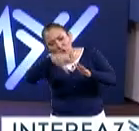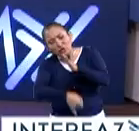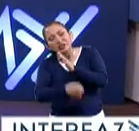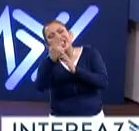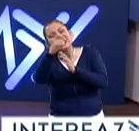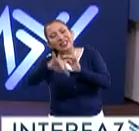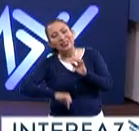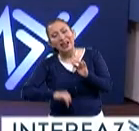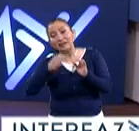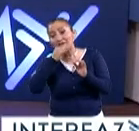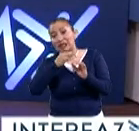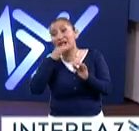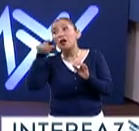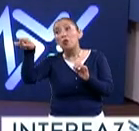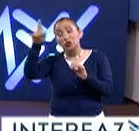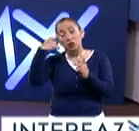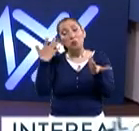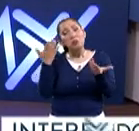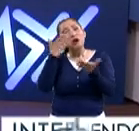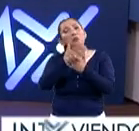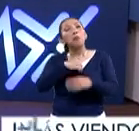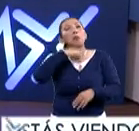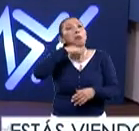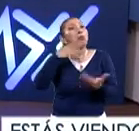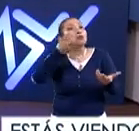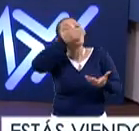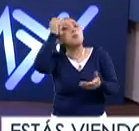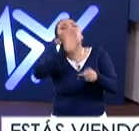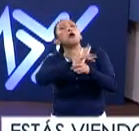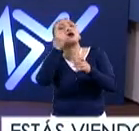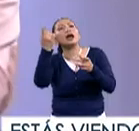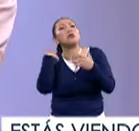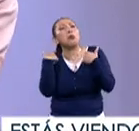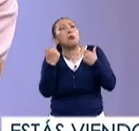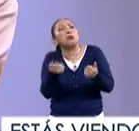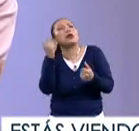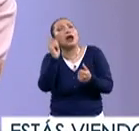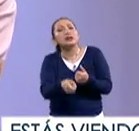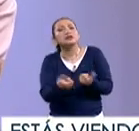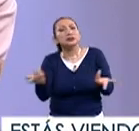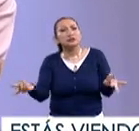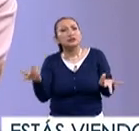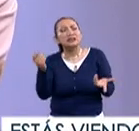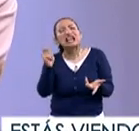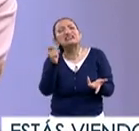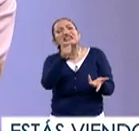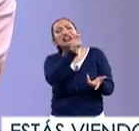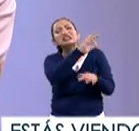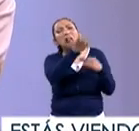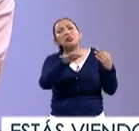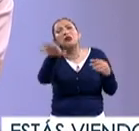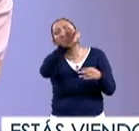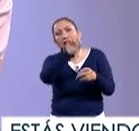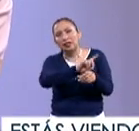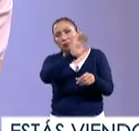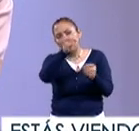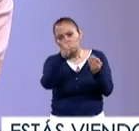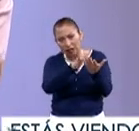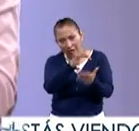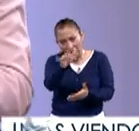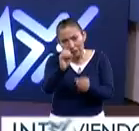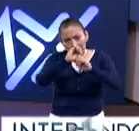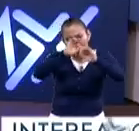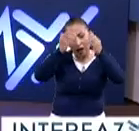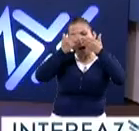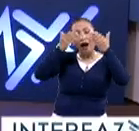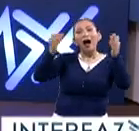esta interesante fiesta, que muchos la vivimos luego sin ton ni son, pero no comprendemos bien, ¿no?, todo el significado, todo lo que hay detrás. Muchísimas gracias por haber estado con